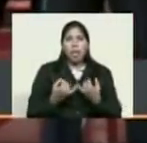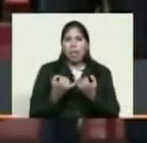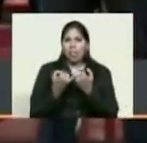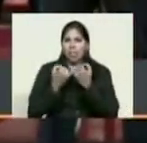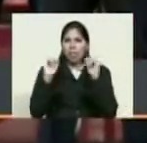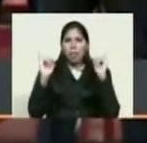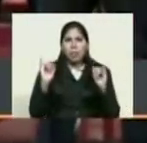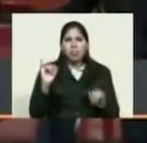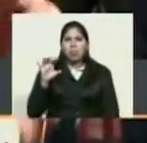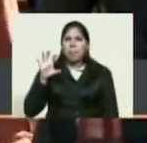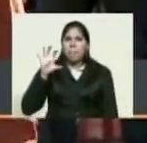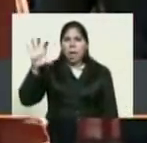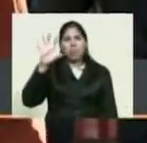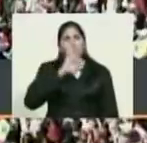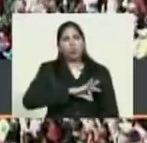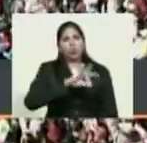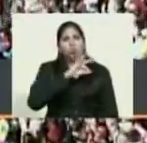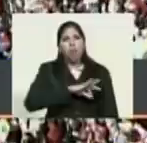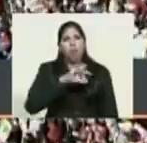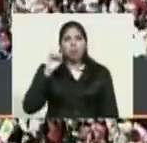¡Independencia y patria socialista!